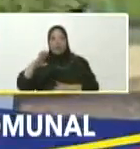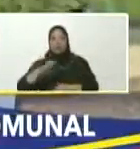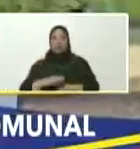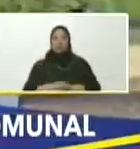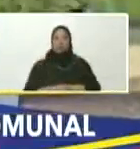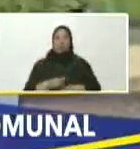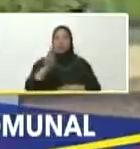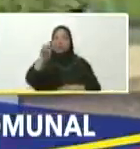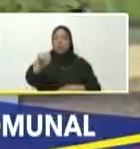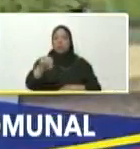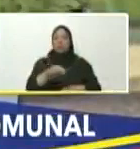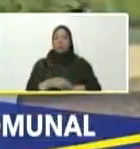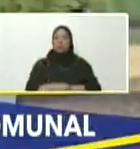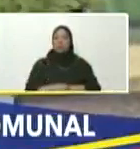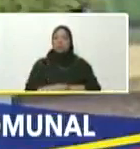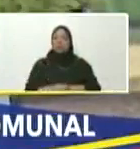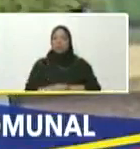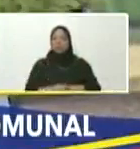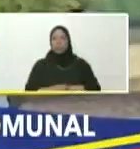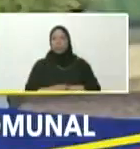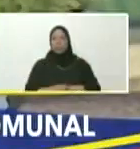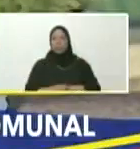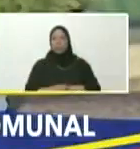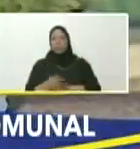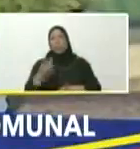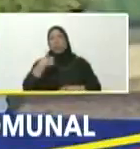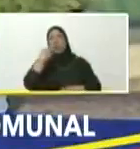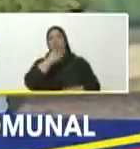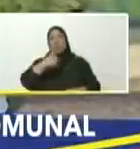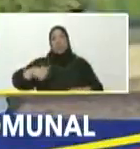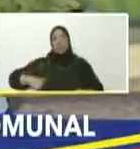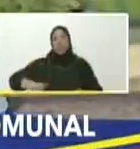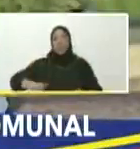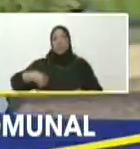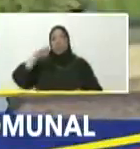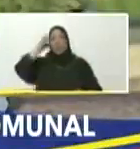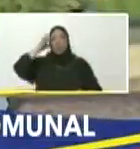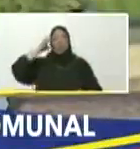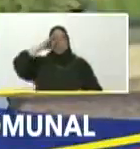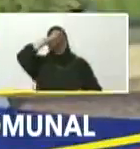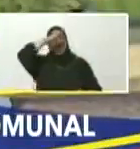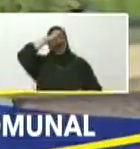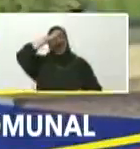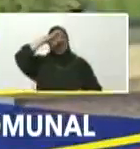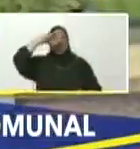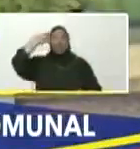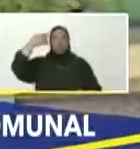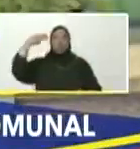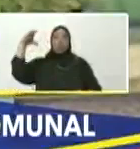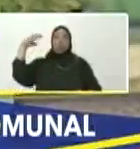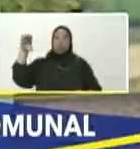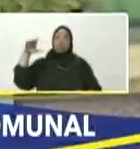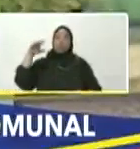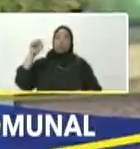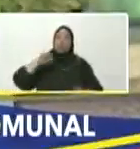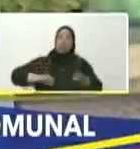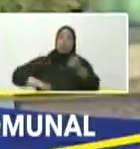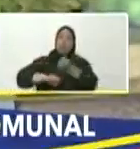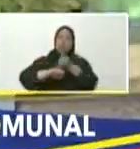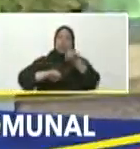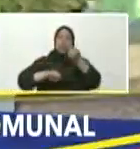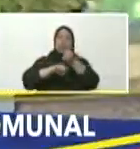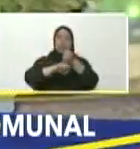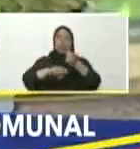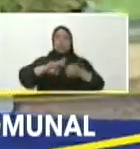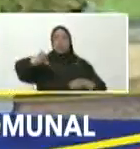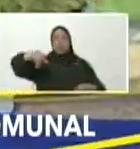y yo le dije y le estoy diciendo al presidente gustavo petro y a colombia que una vez más